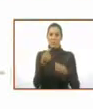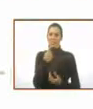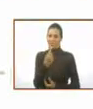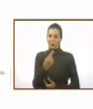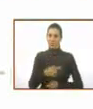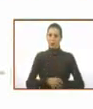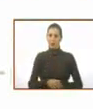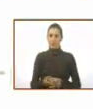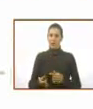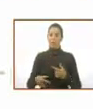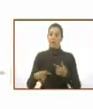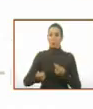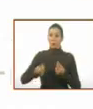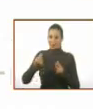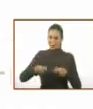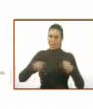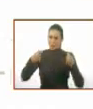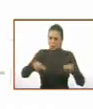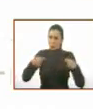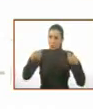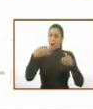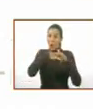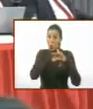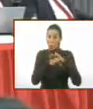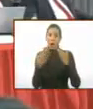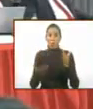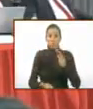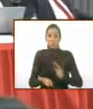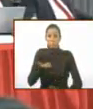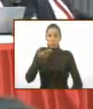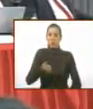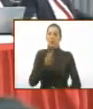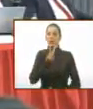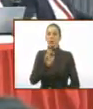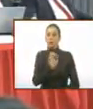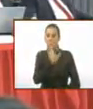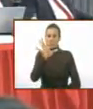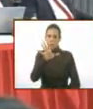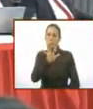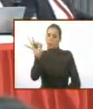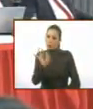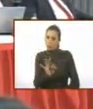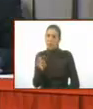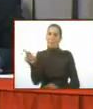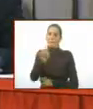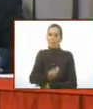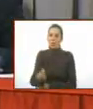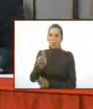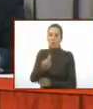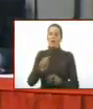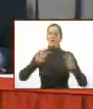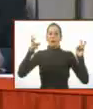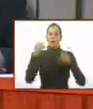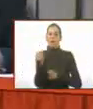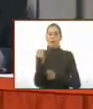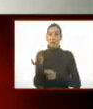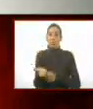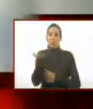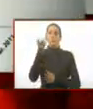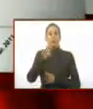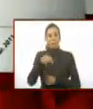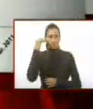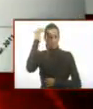que la captación mensual de recursos producto del ahorro se viene incrementando a razón de 2.5% mensualmente. El tema de la inflación también fue